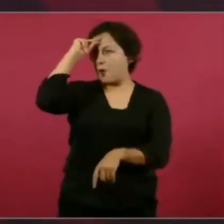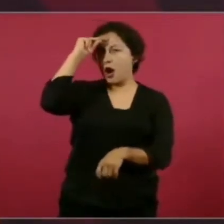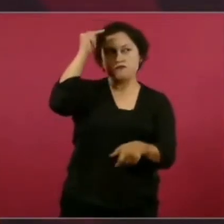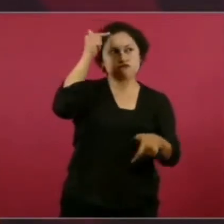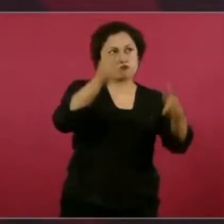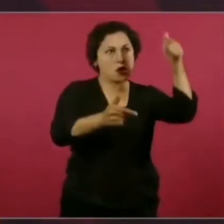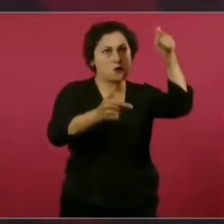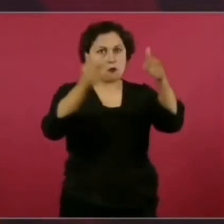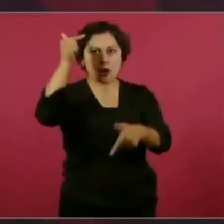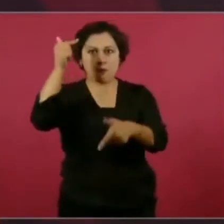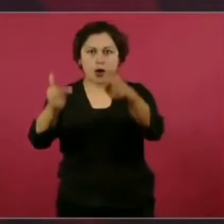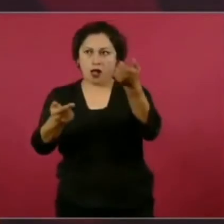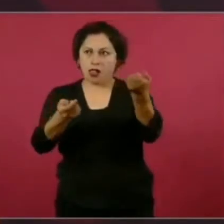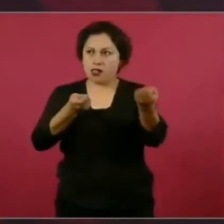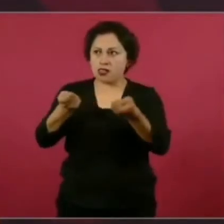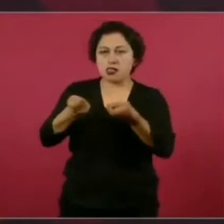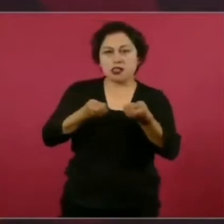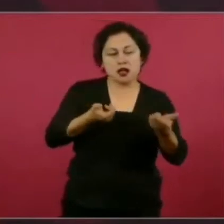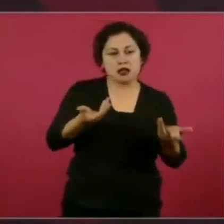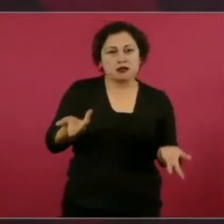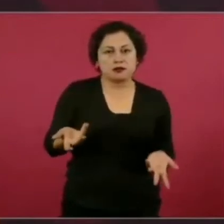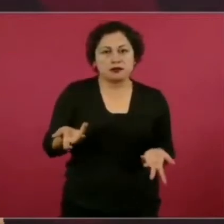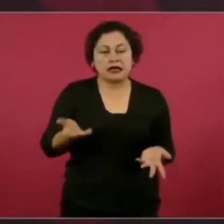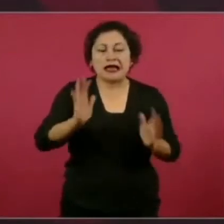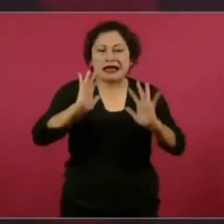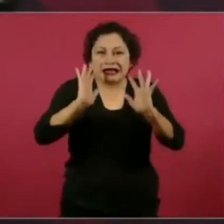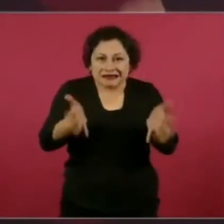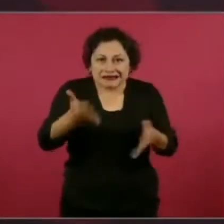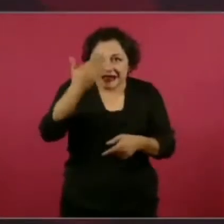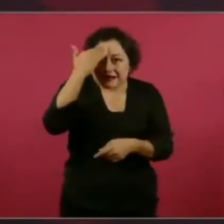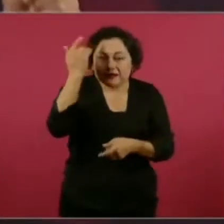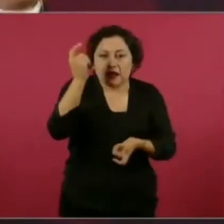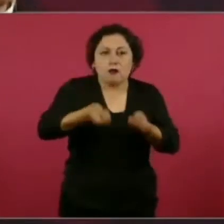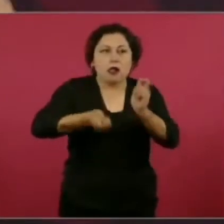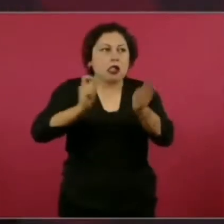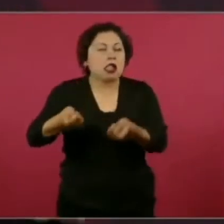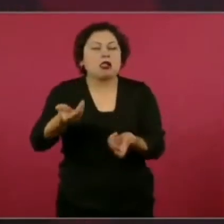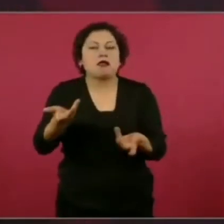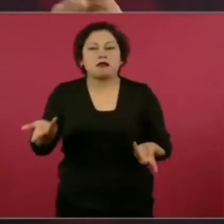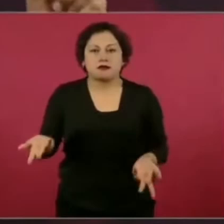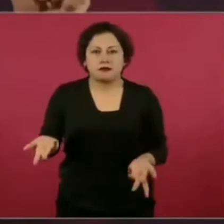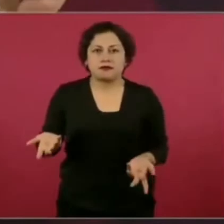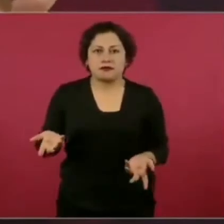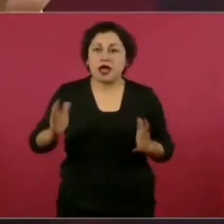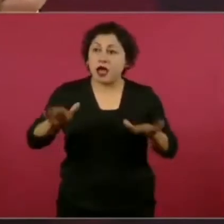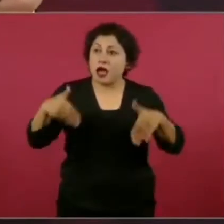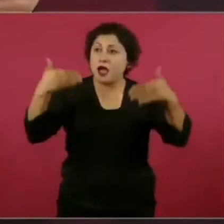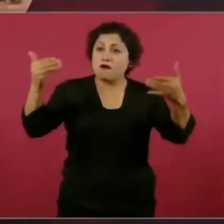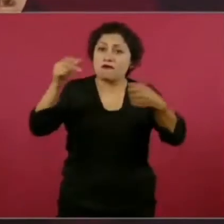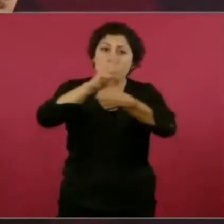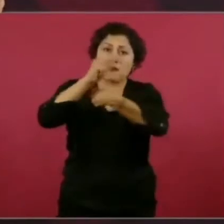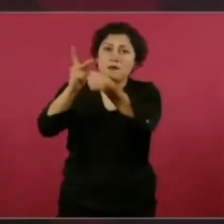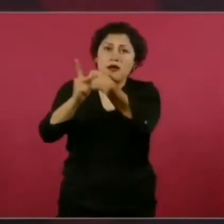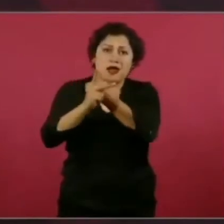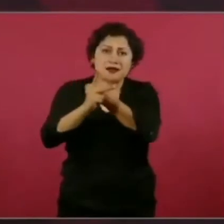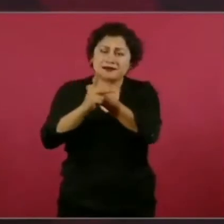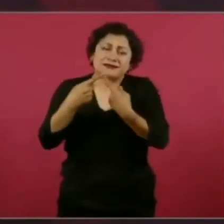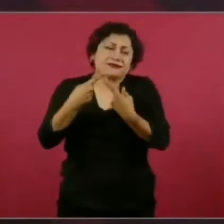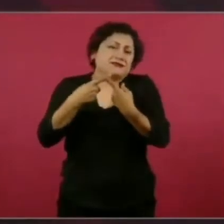y lo repito, y les entra por un oído y les sale por otro. ¿Por qué?